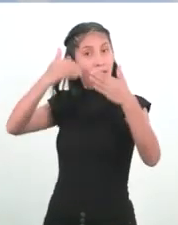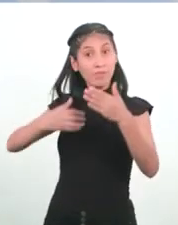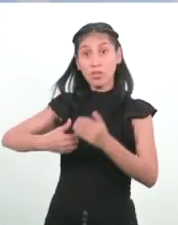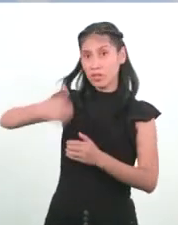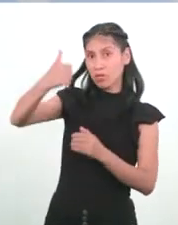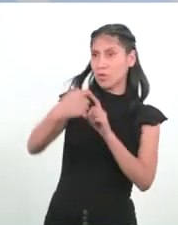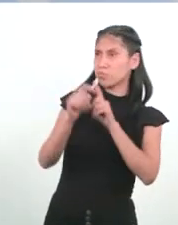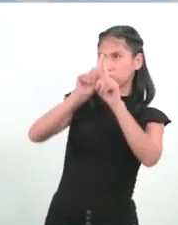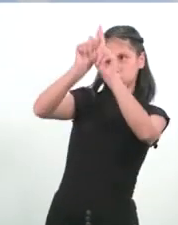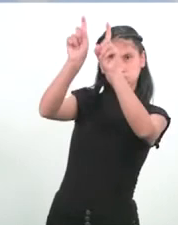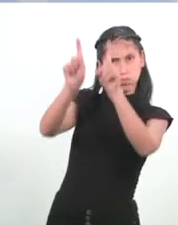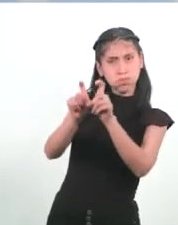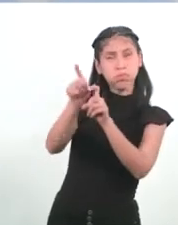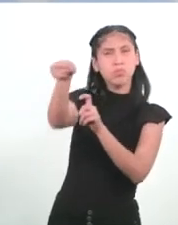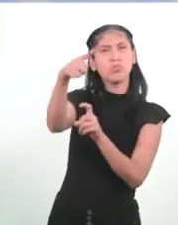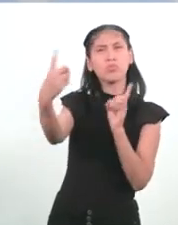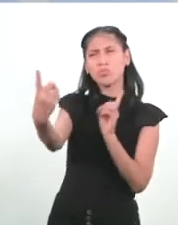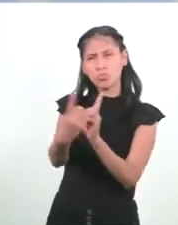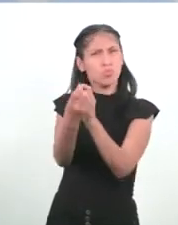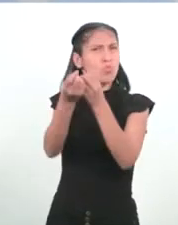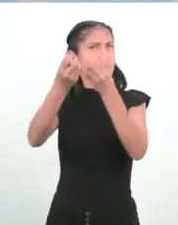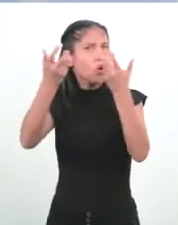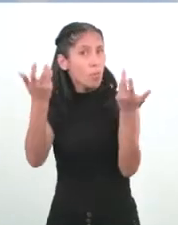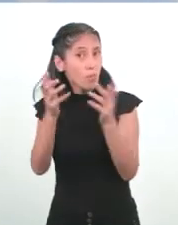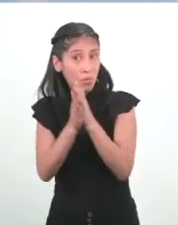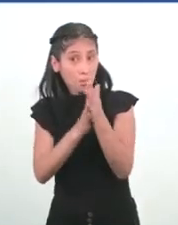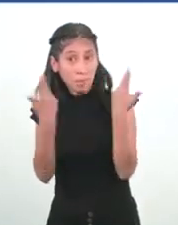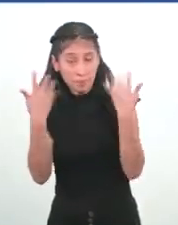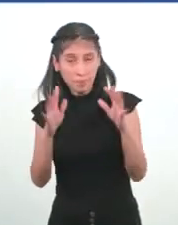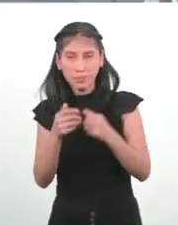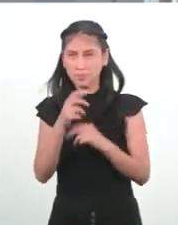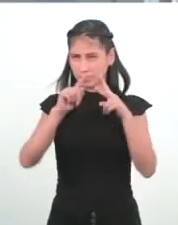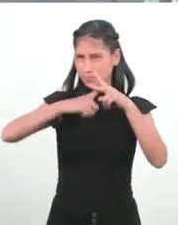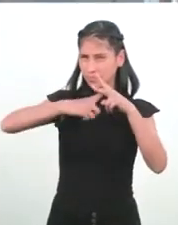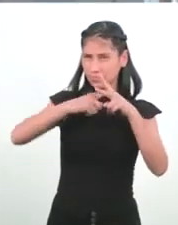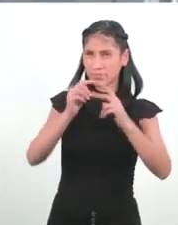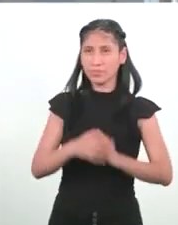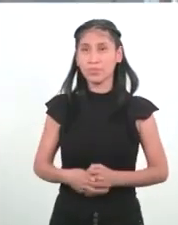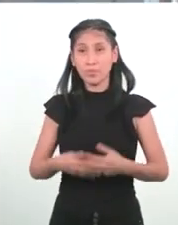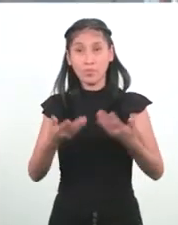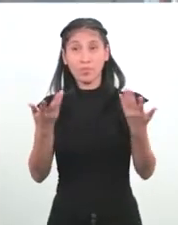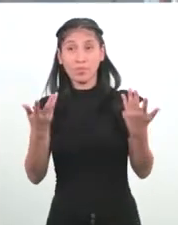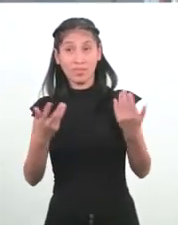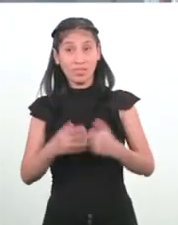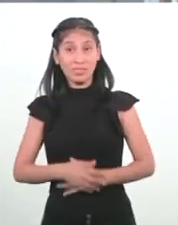una entrevista. ¿Preparada? ¡Empezamos!